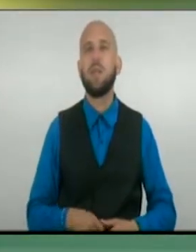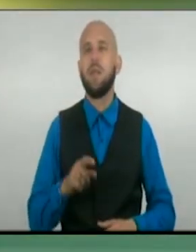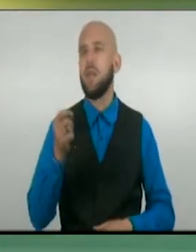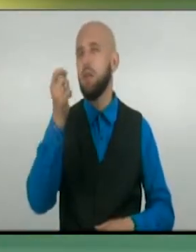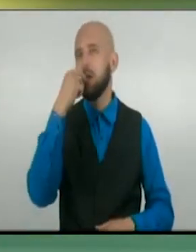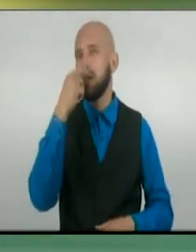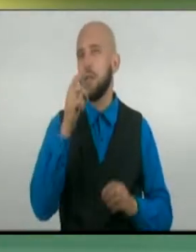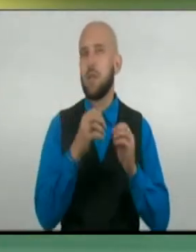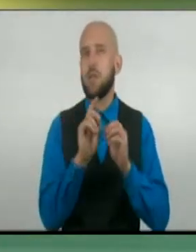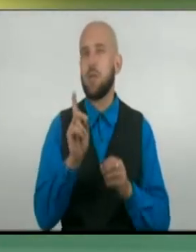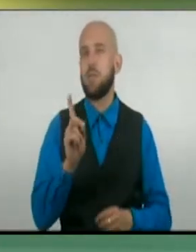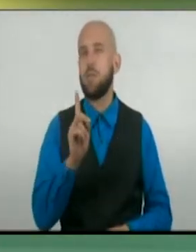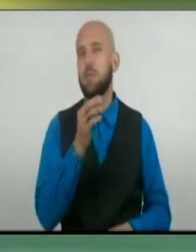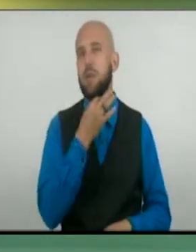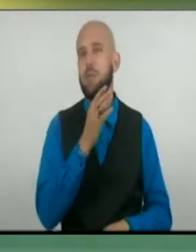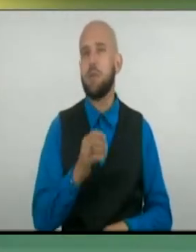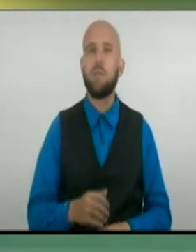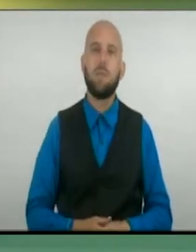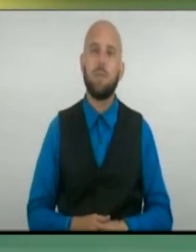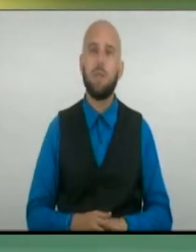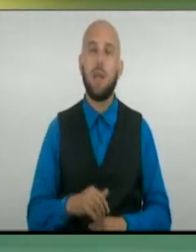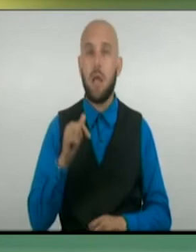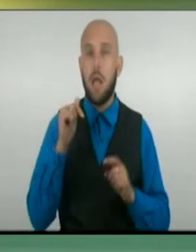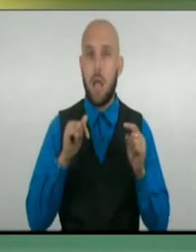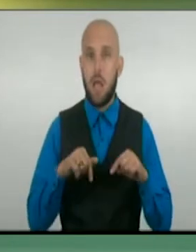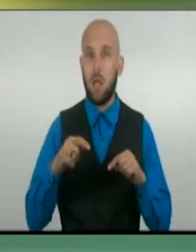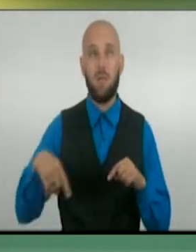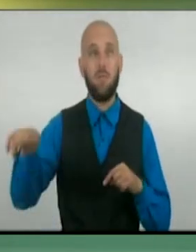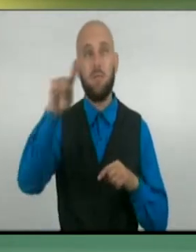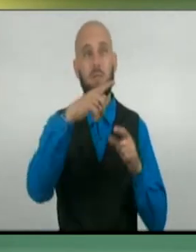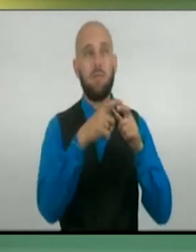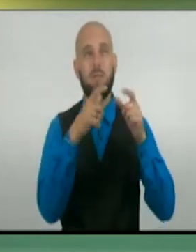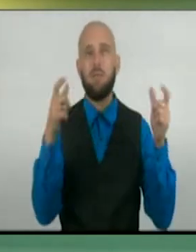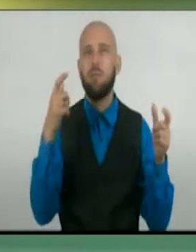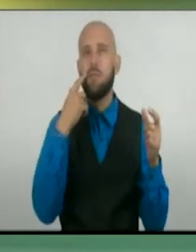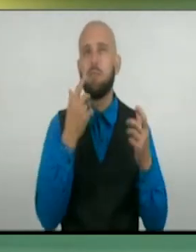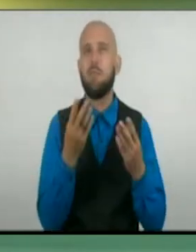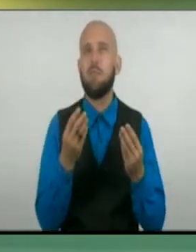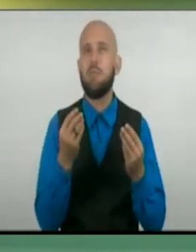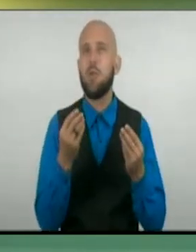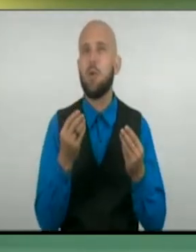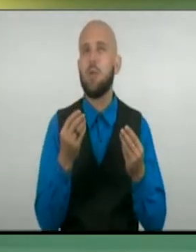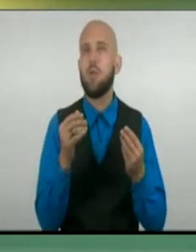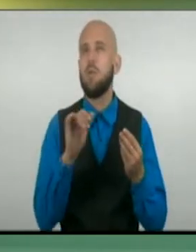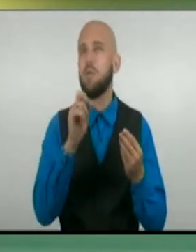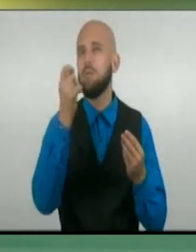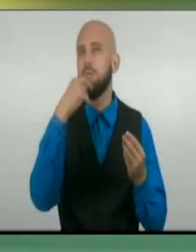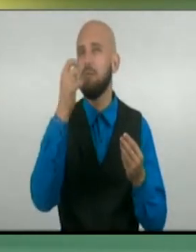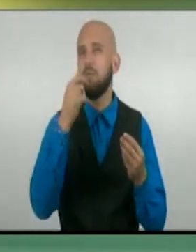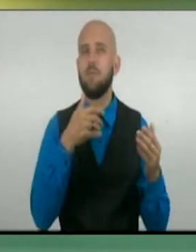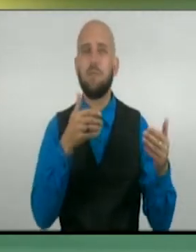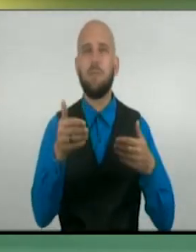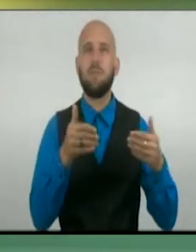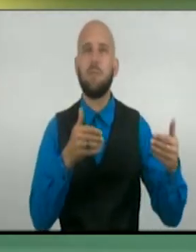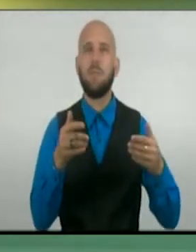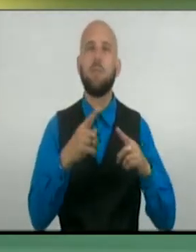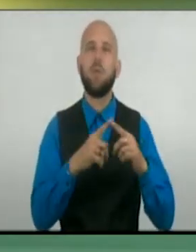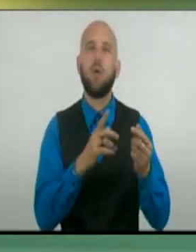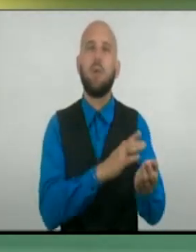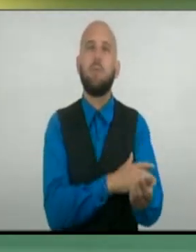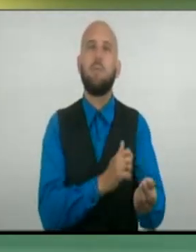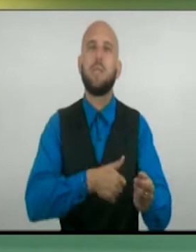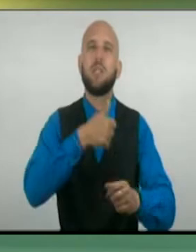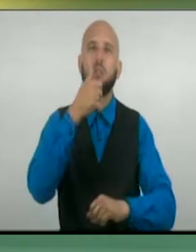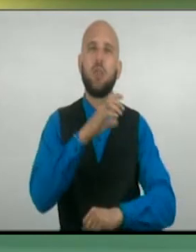ver nosotros tenemos ahora en la población muchas incongruencias con el medicamento que toman para la presión